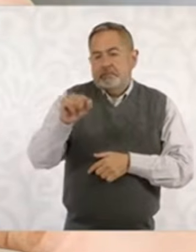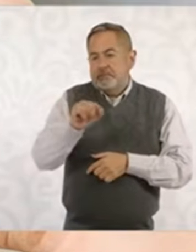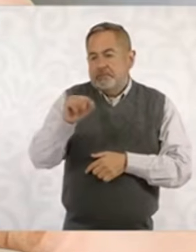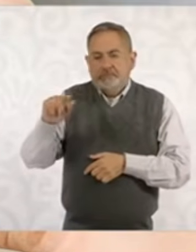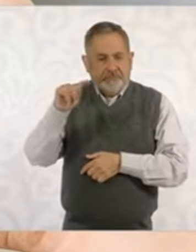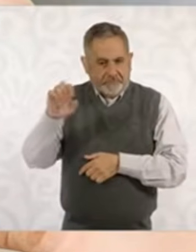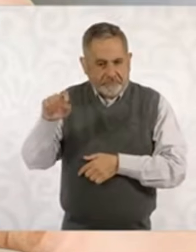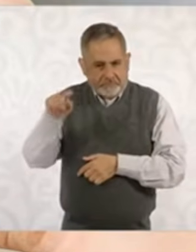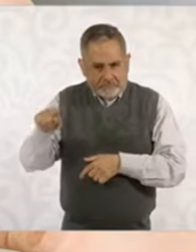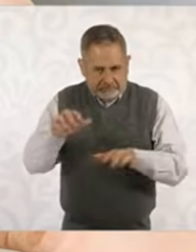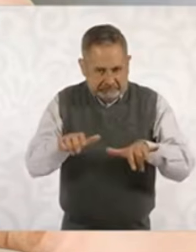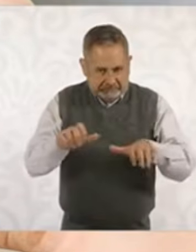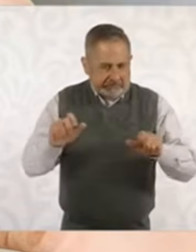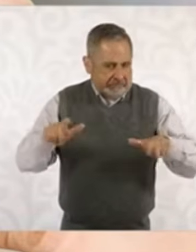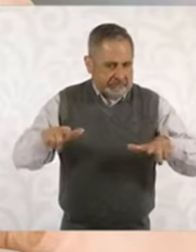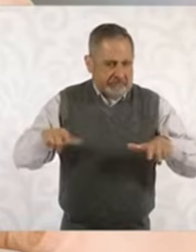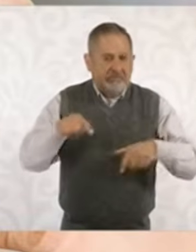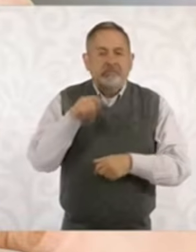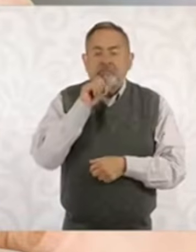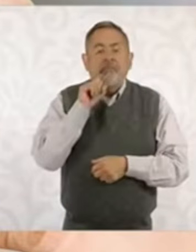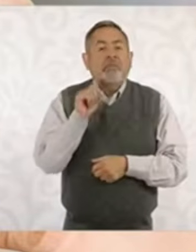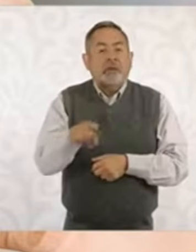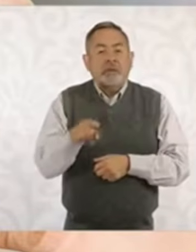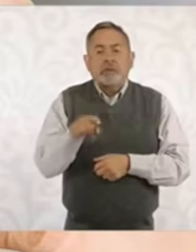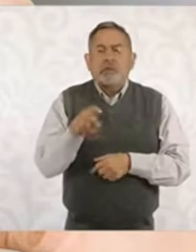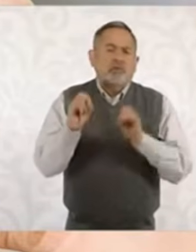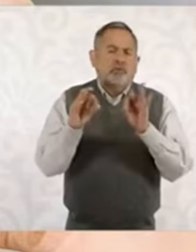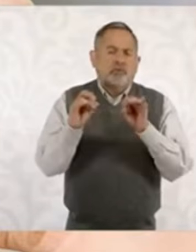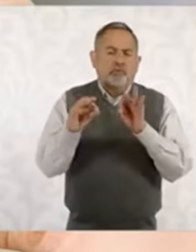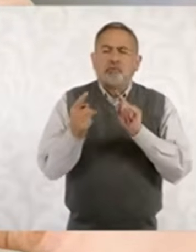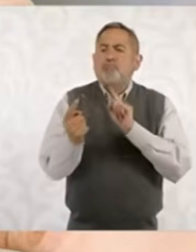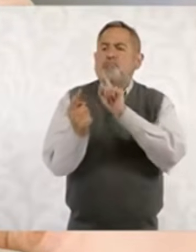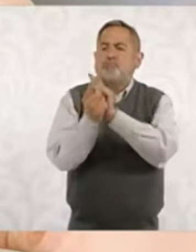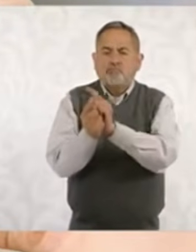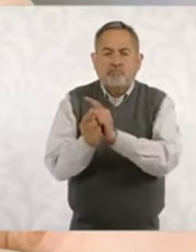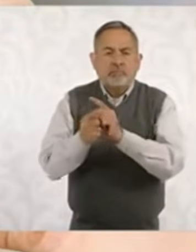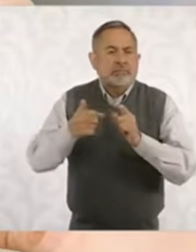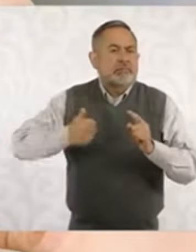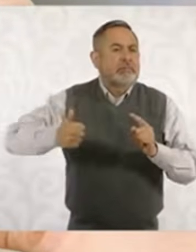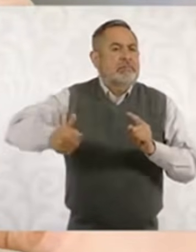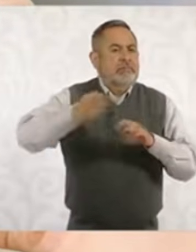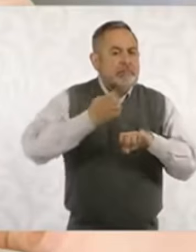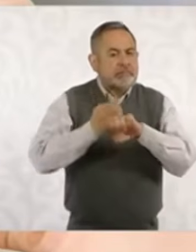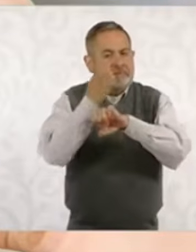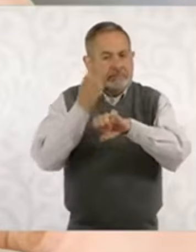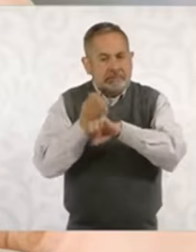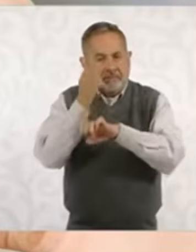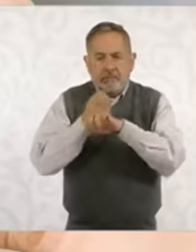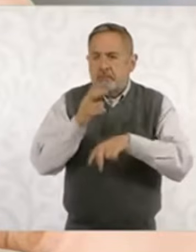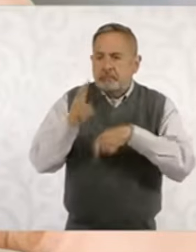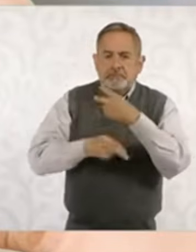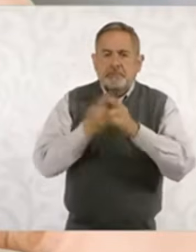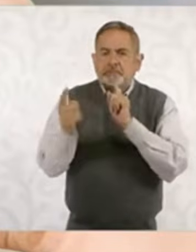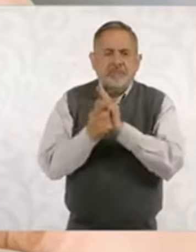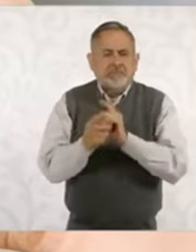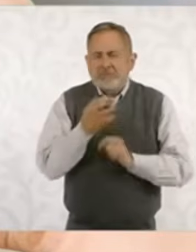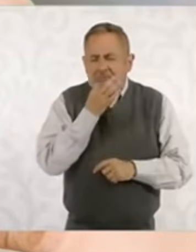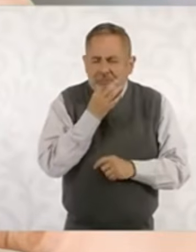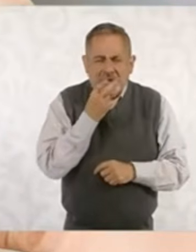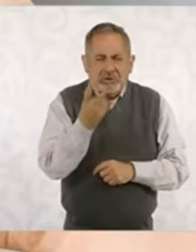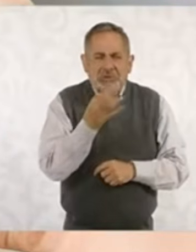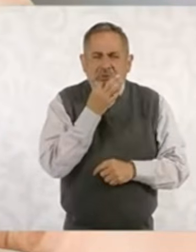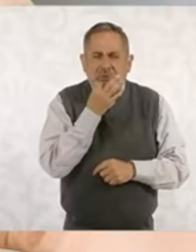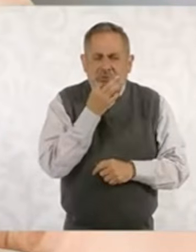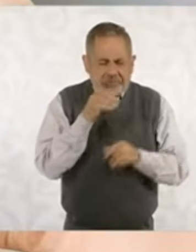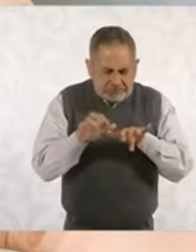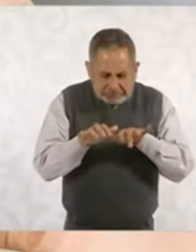fobiste.gov.mx o en las oficinas, los departamentos de vivienda que tenemos en cada uno de los estados. Es menos de 2 minutos y les